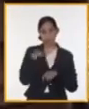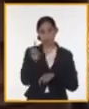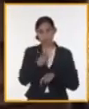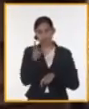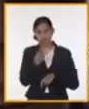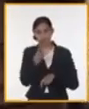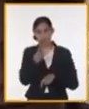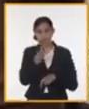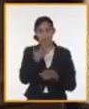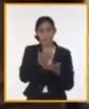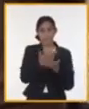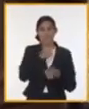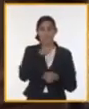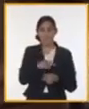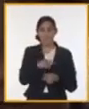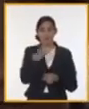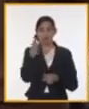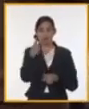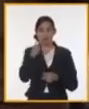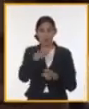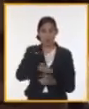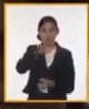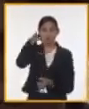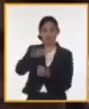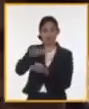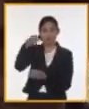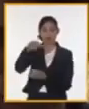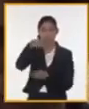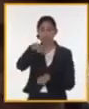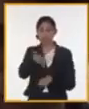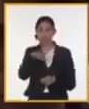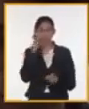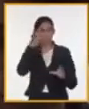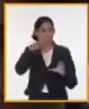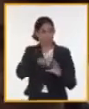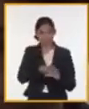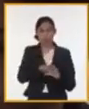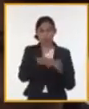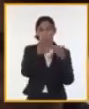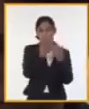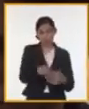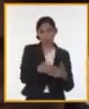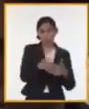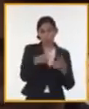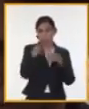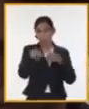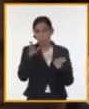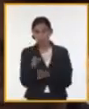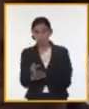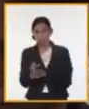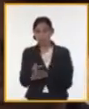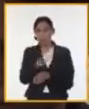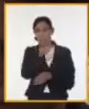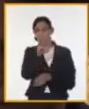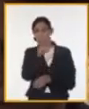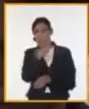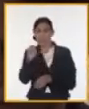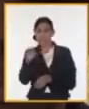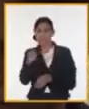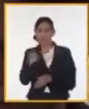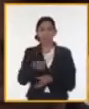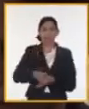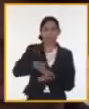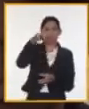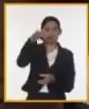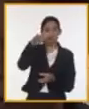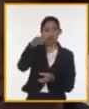con 2 litros de petróleo producen cantidades de cosas y cooperativas que con 100 litros de petróleo no producen nada. En el mismo escenario,